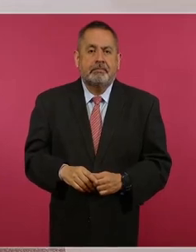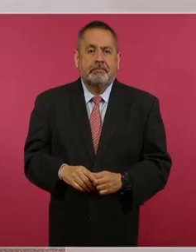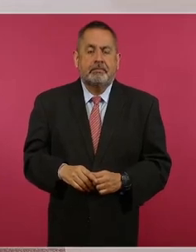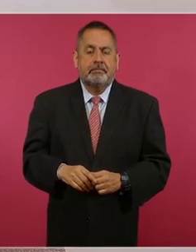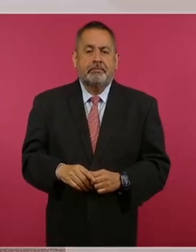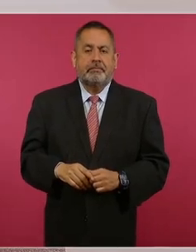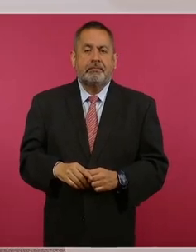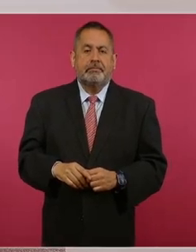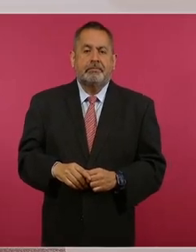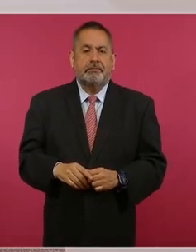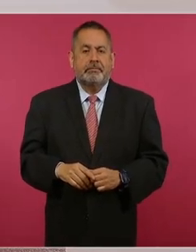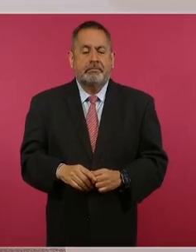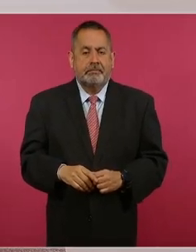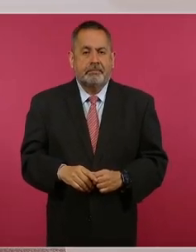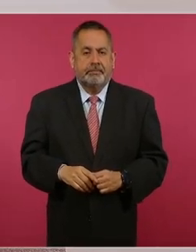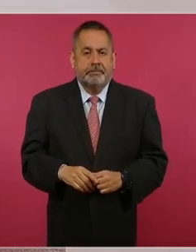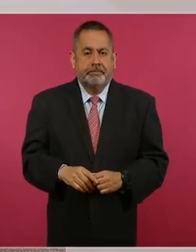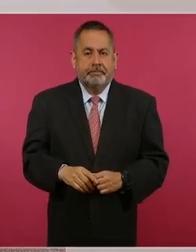más